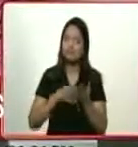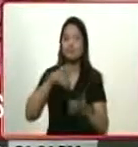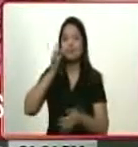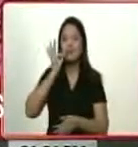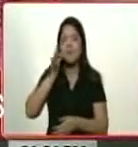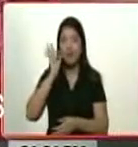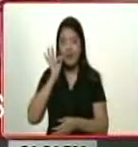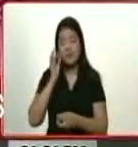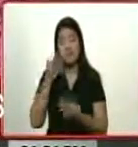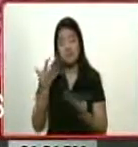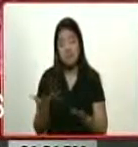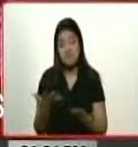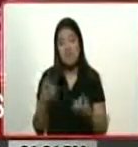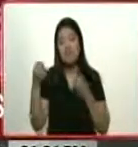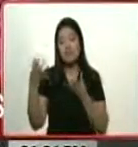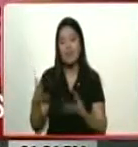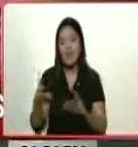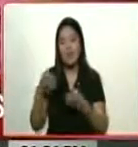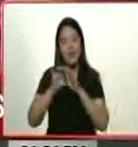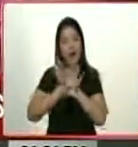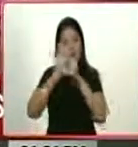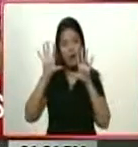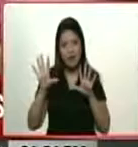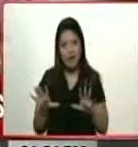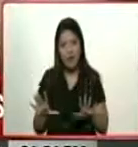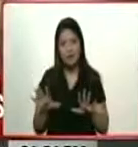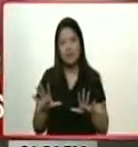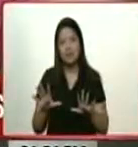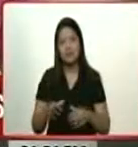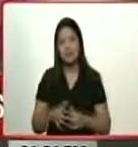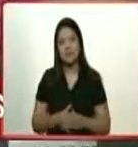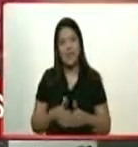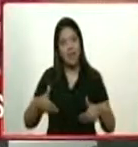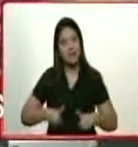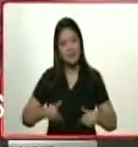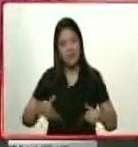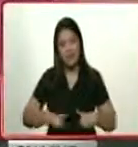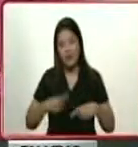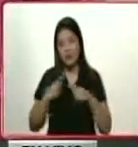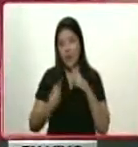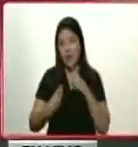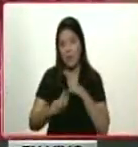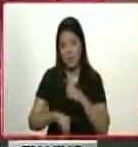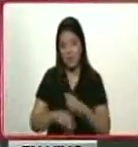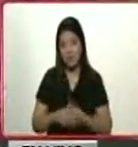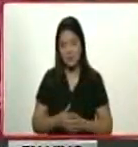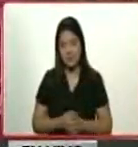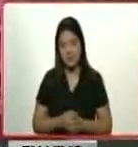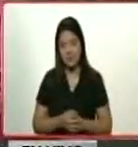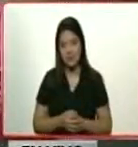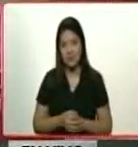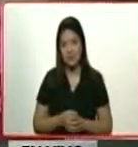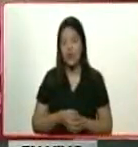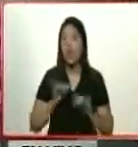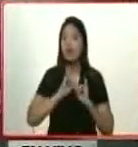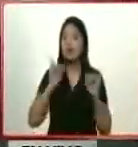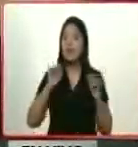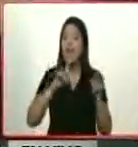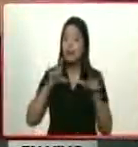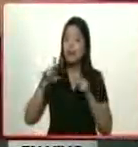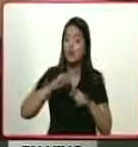ingreso mayor. Y los vamos a hacer este año, los próximos días. Deberíamos tener definido el nuevo esquema para proponérselo al presidente